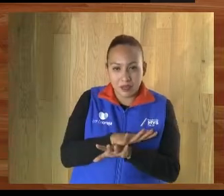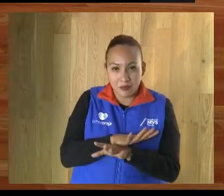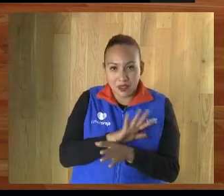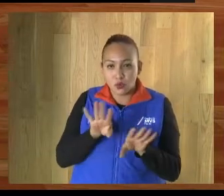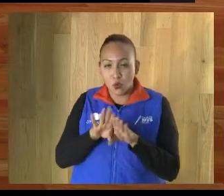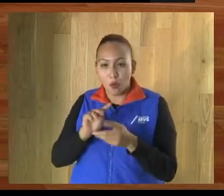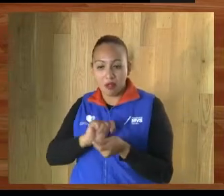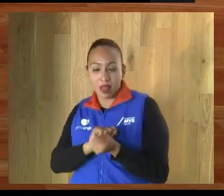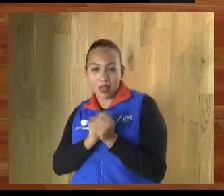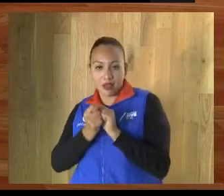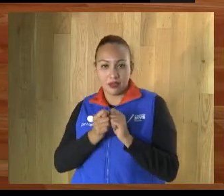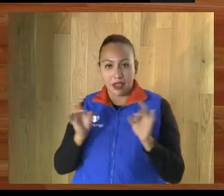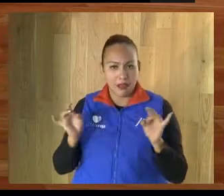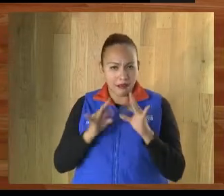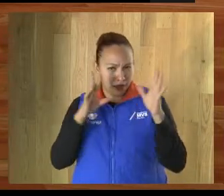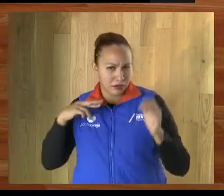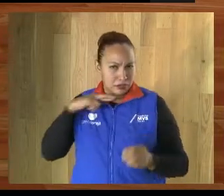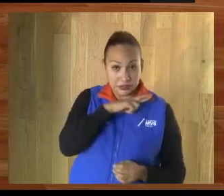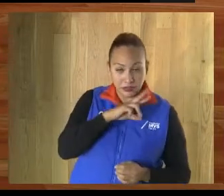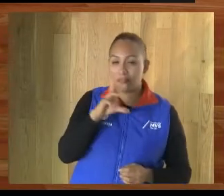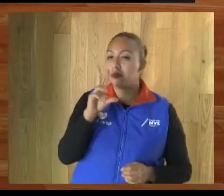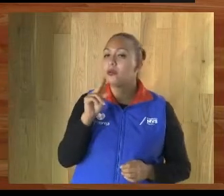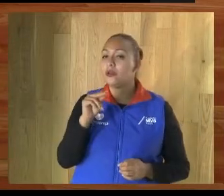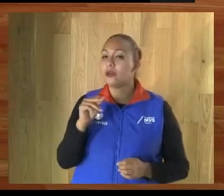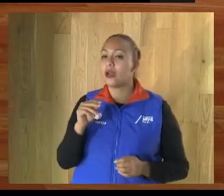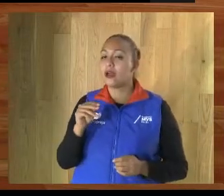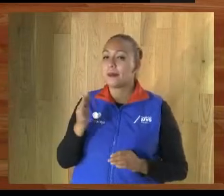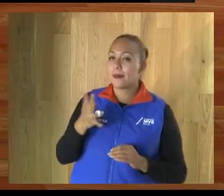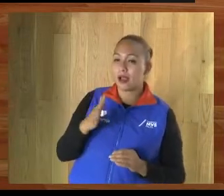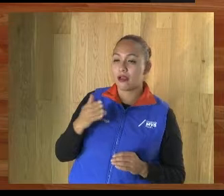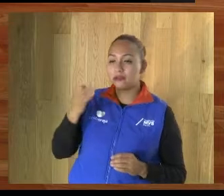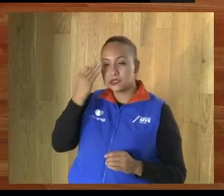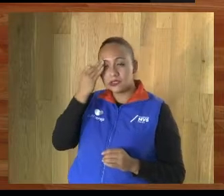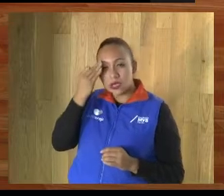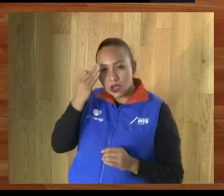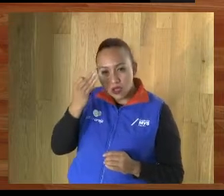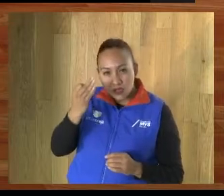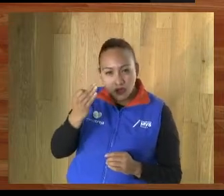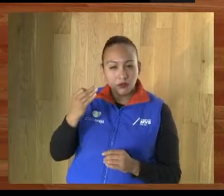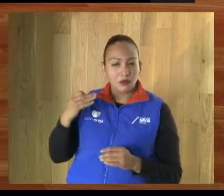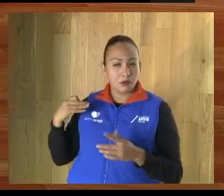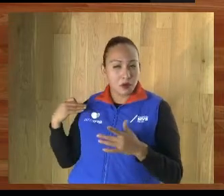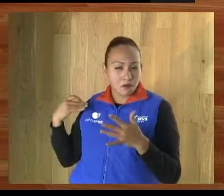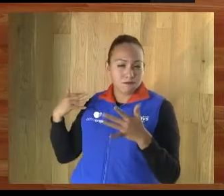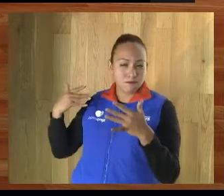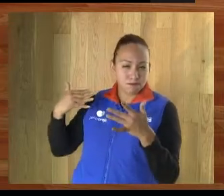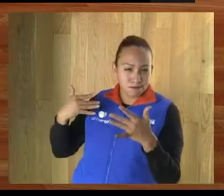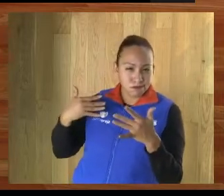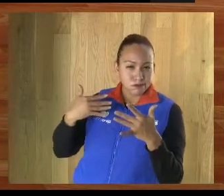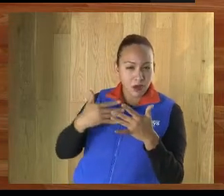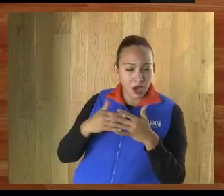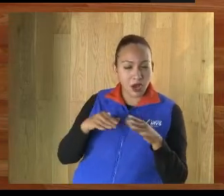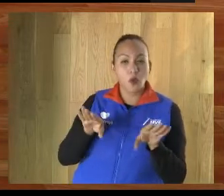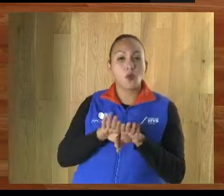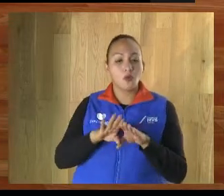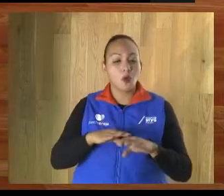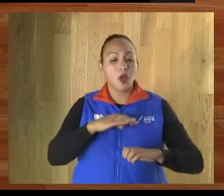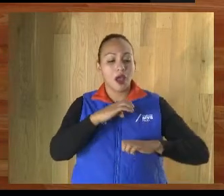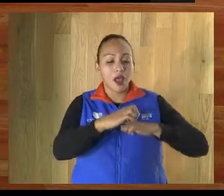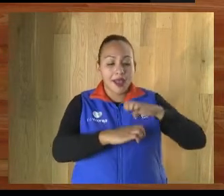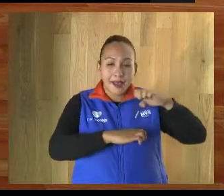sucediendo de la noche a la mañana. Evidentemente, llevamos hablando de sostenibilidad, de responsabilidad social empresarial